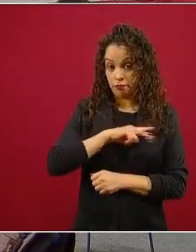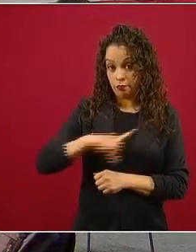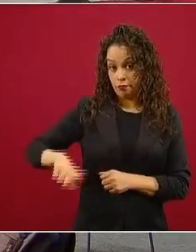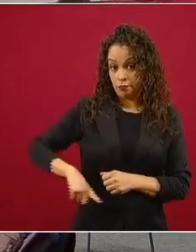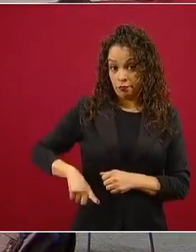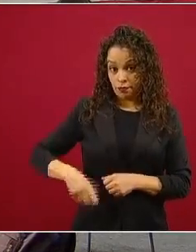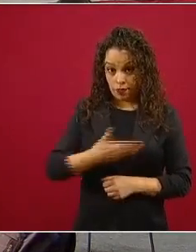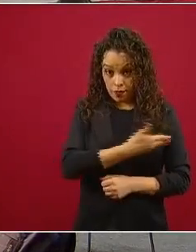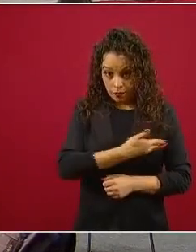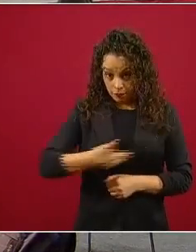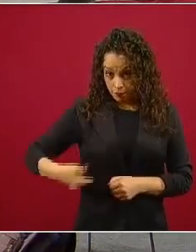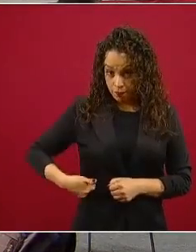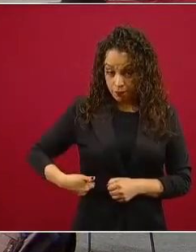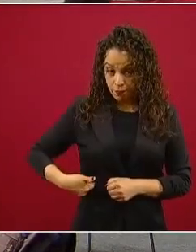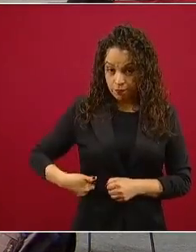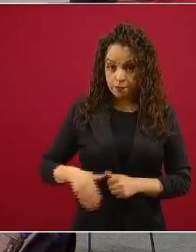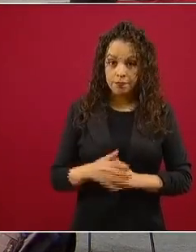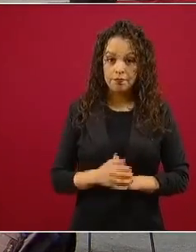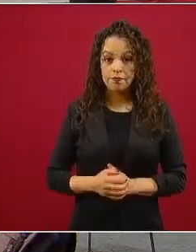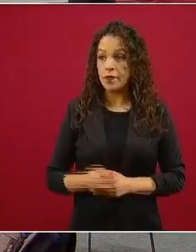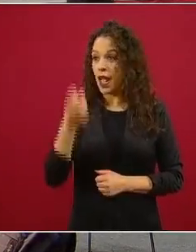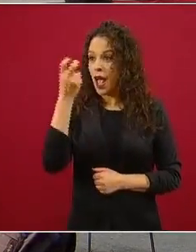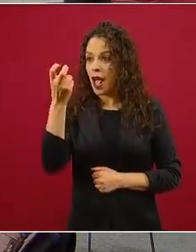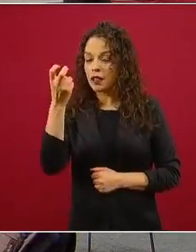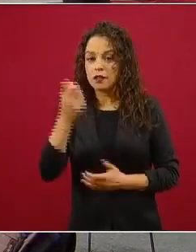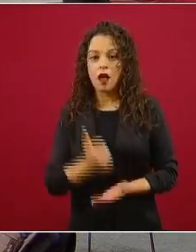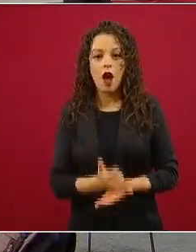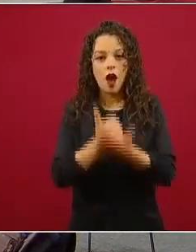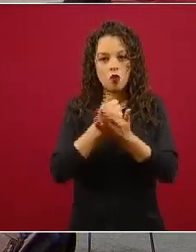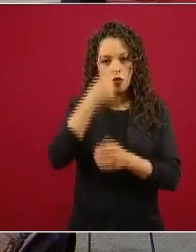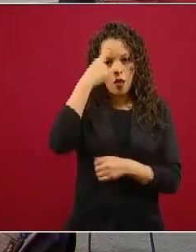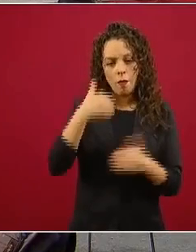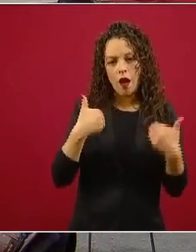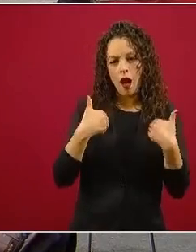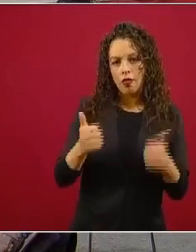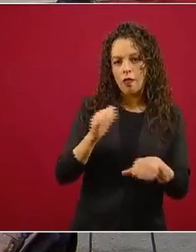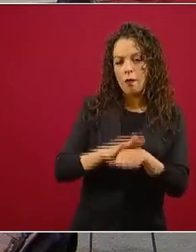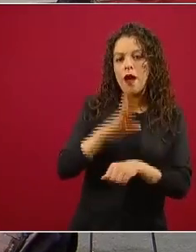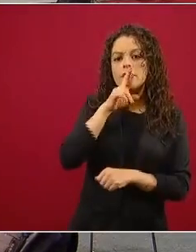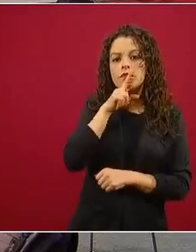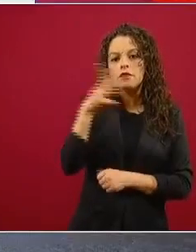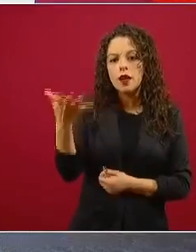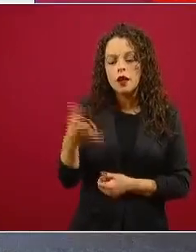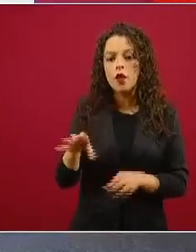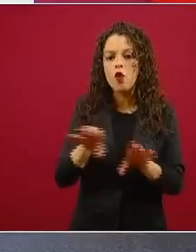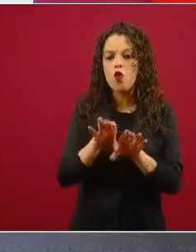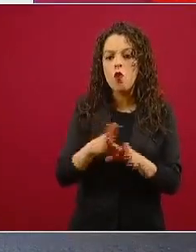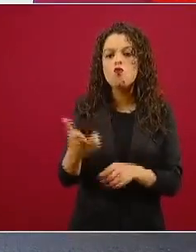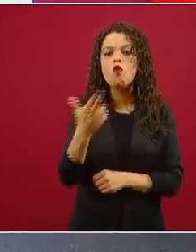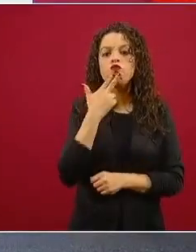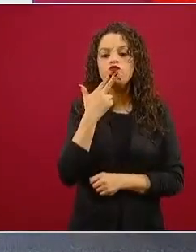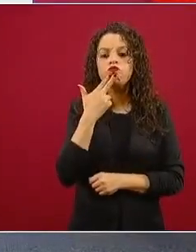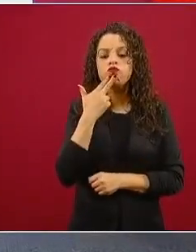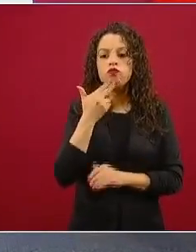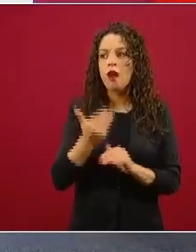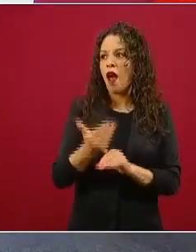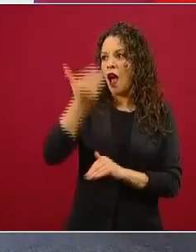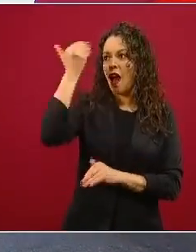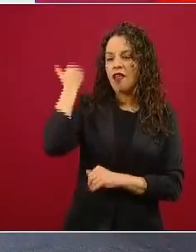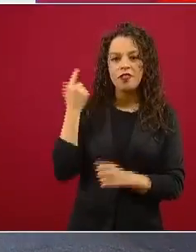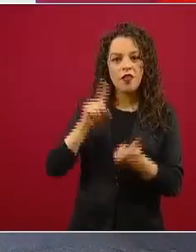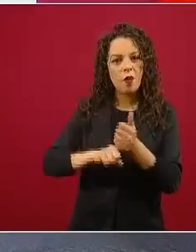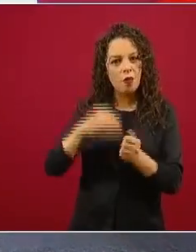además de que esto ayuda a aclarar cómo funcionaba el régimen corrupto,